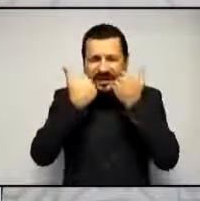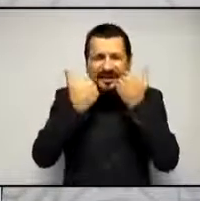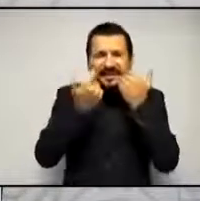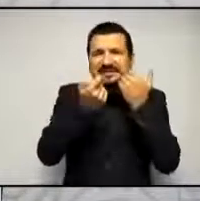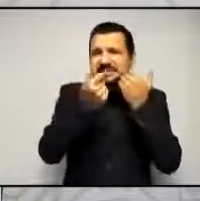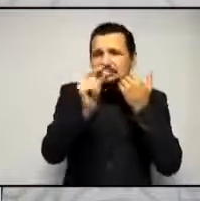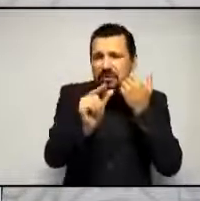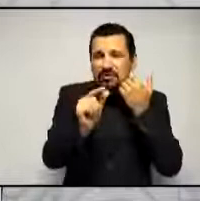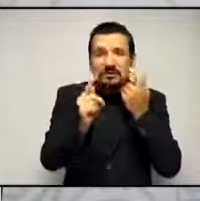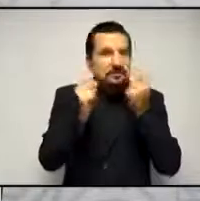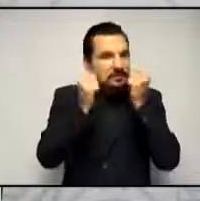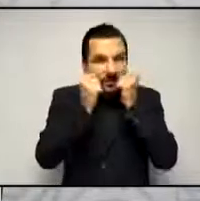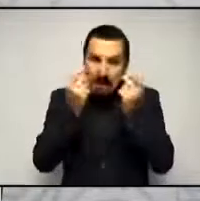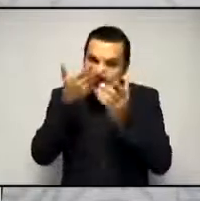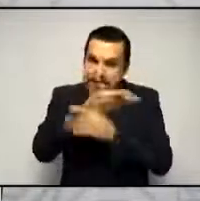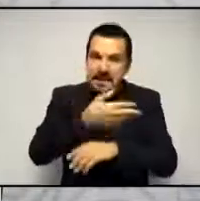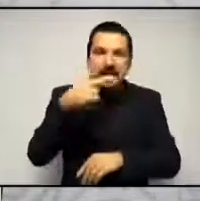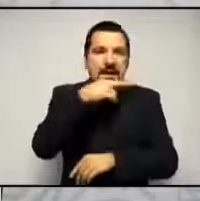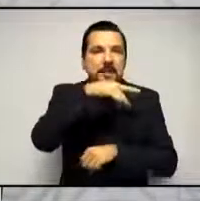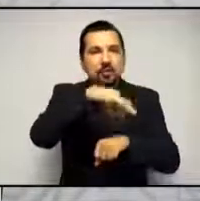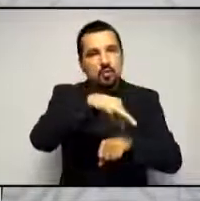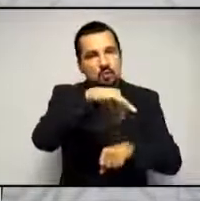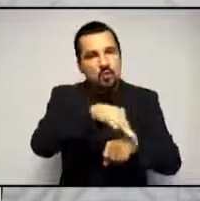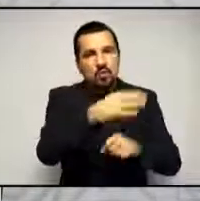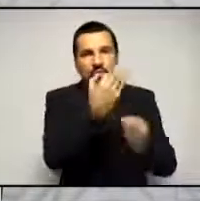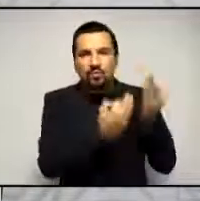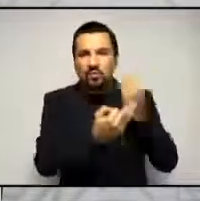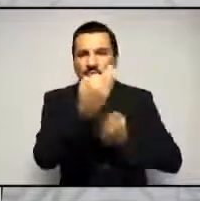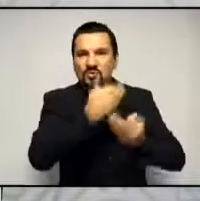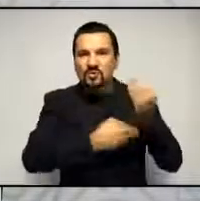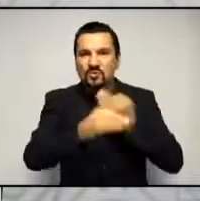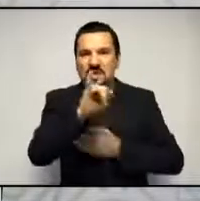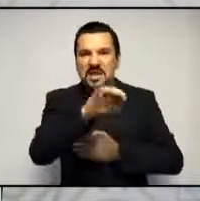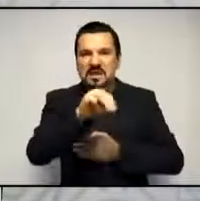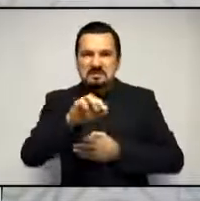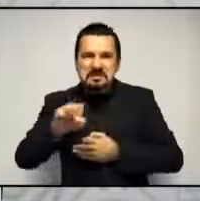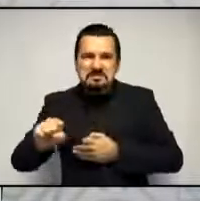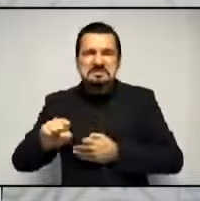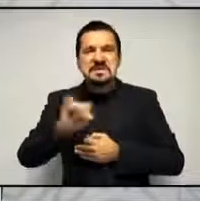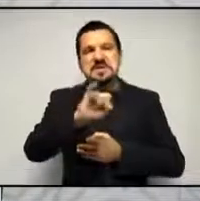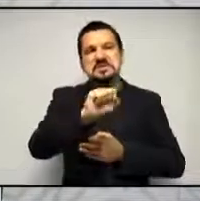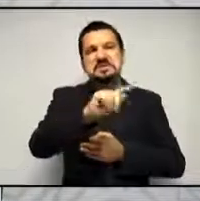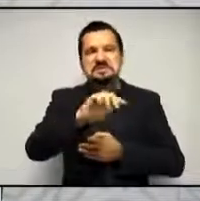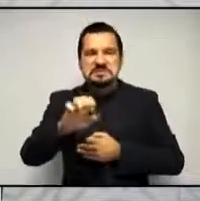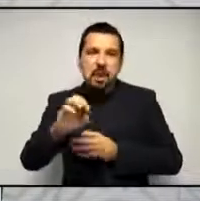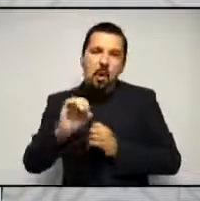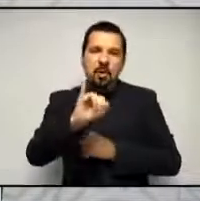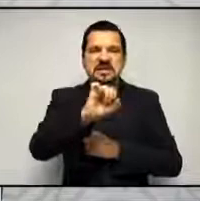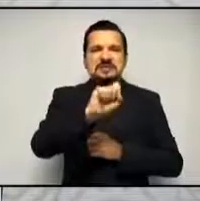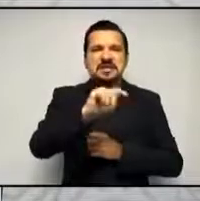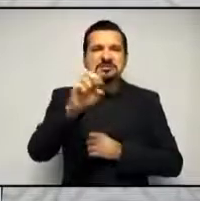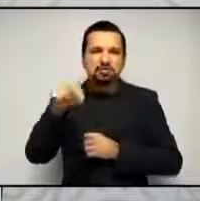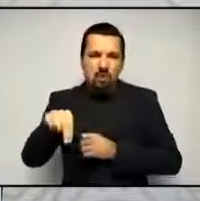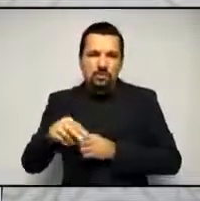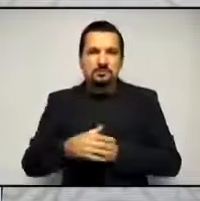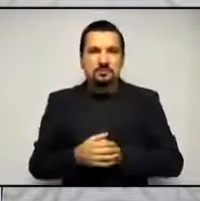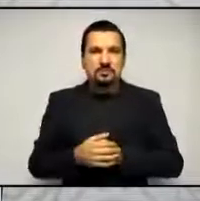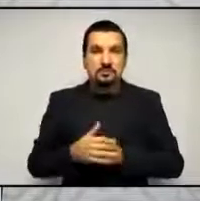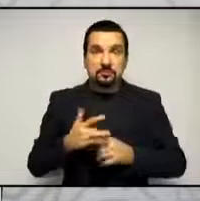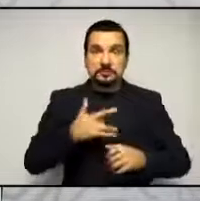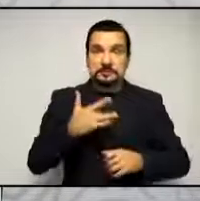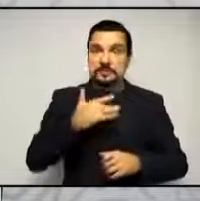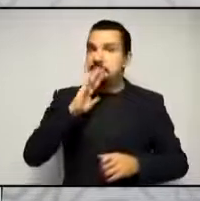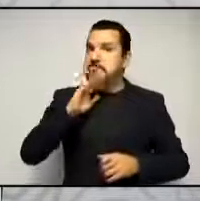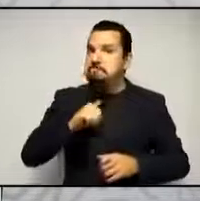asiste a consulta médica a tu clínica de links de lista o este son si los síntomas son